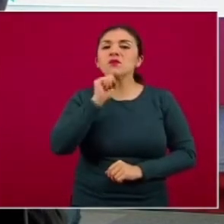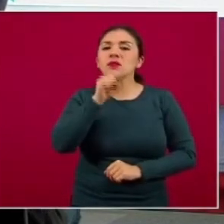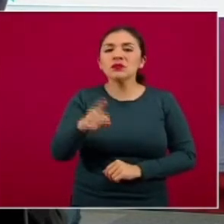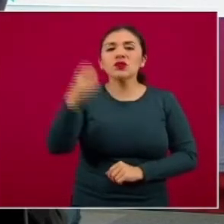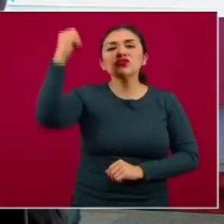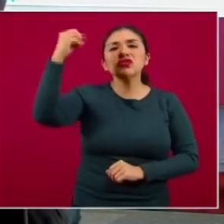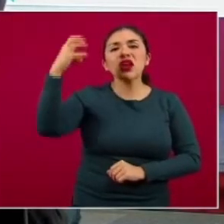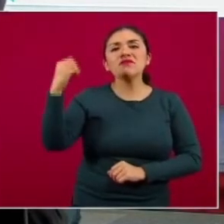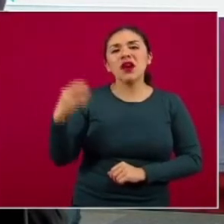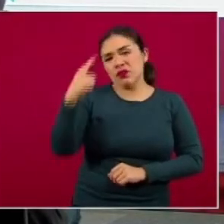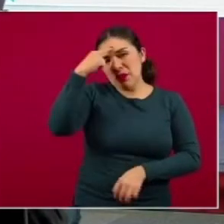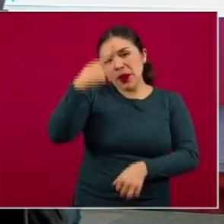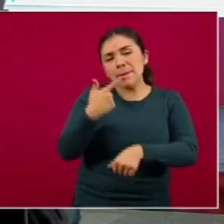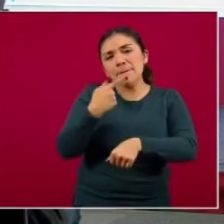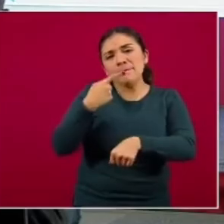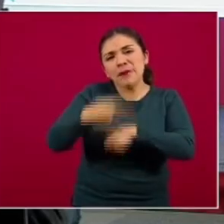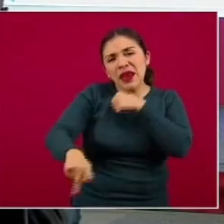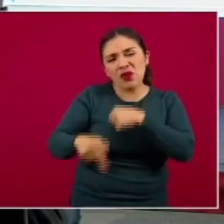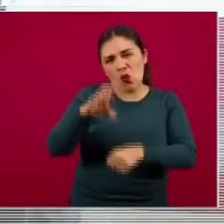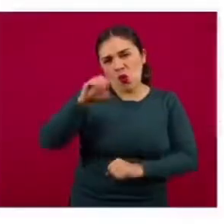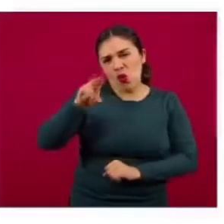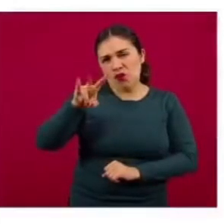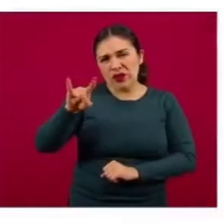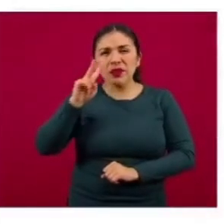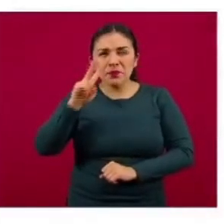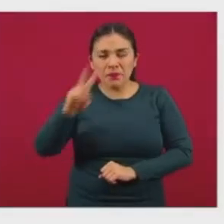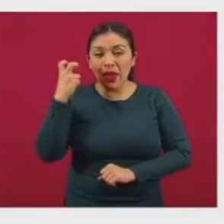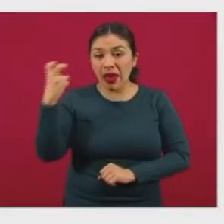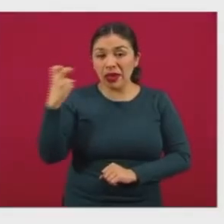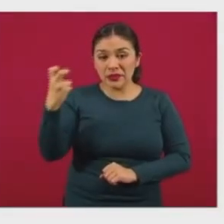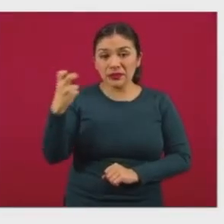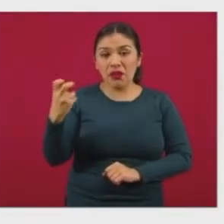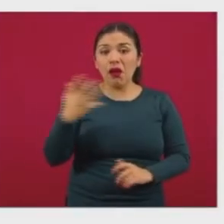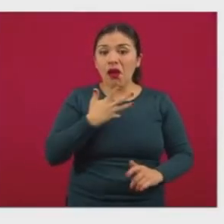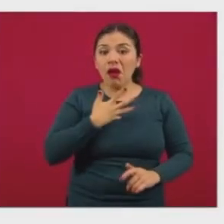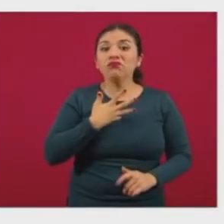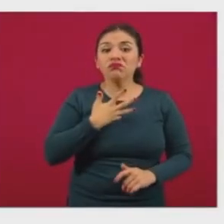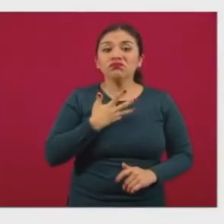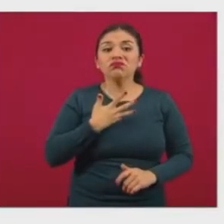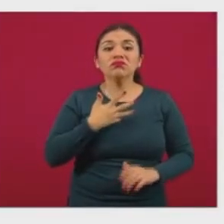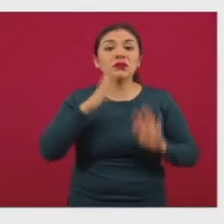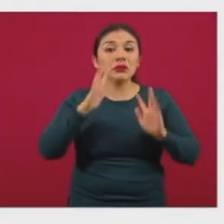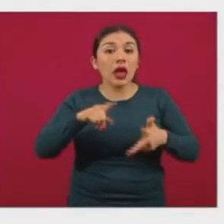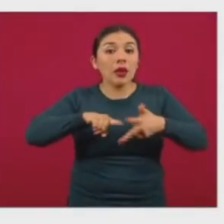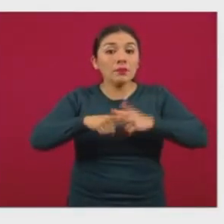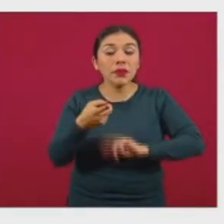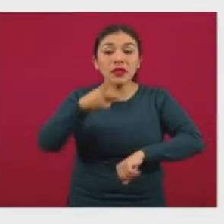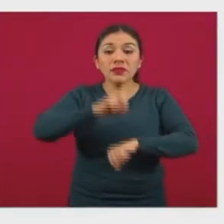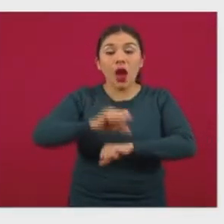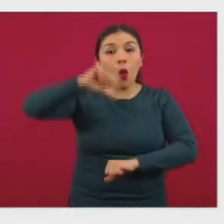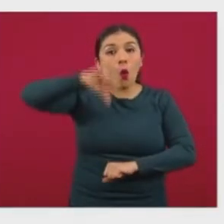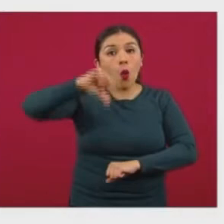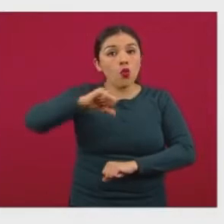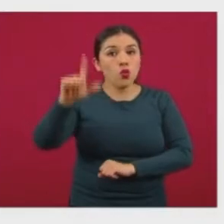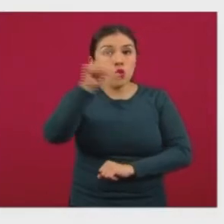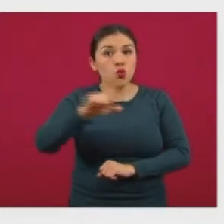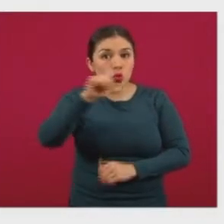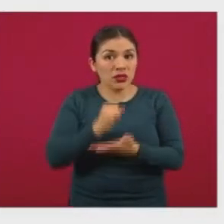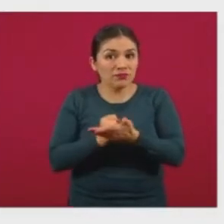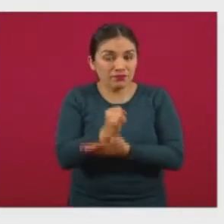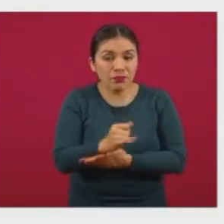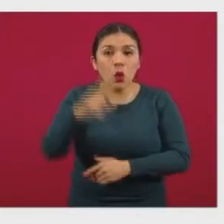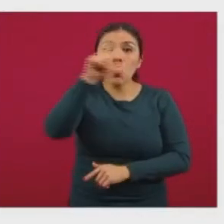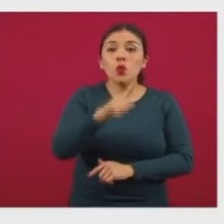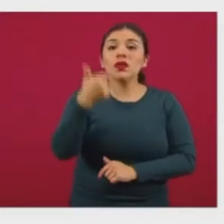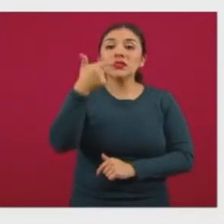semáforo de riesgo COVID. Precisamente está o entra en vigencia a partir del día de hoy, lunes 7